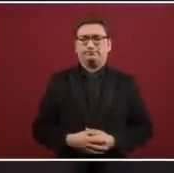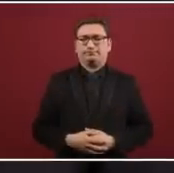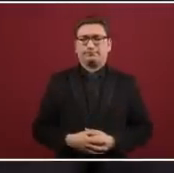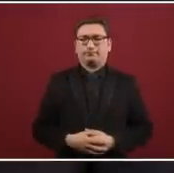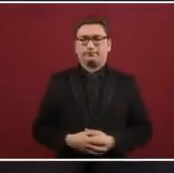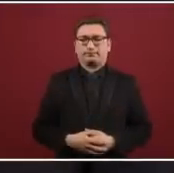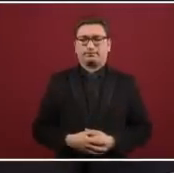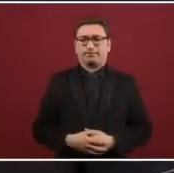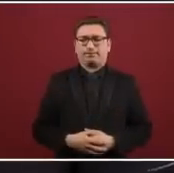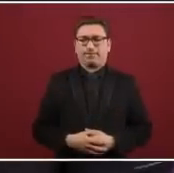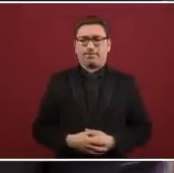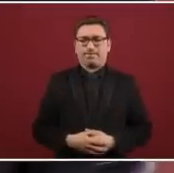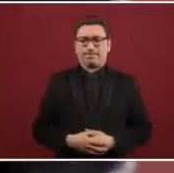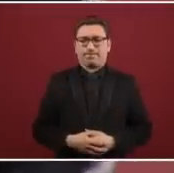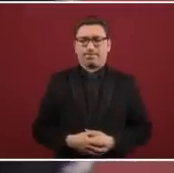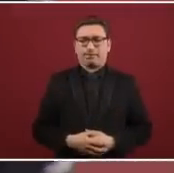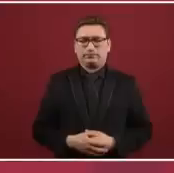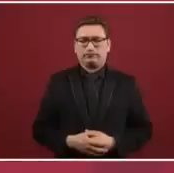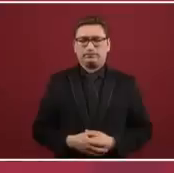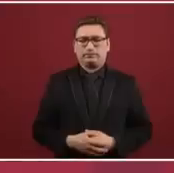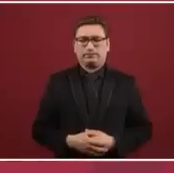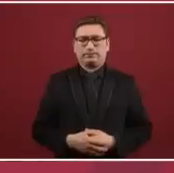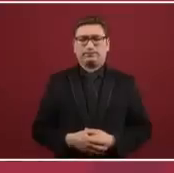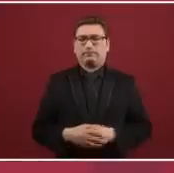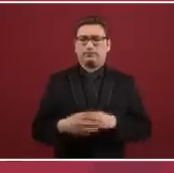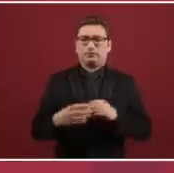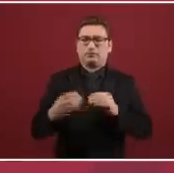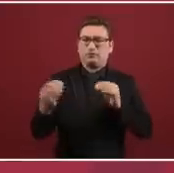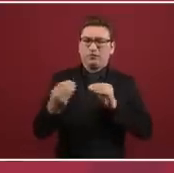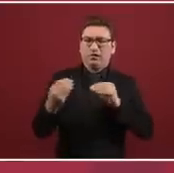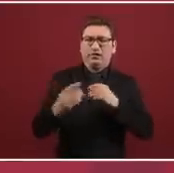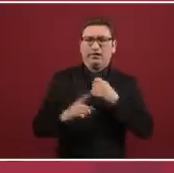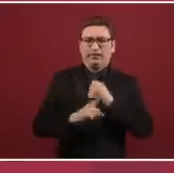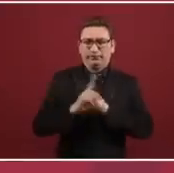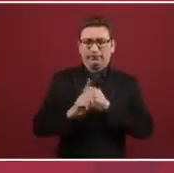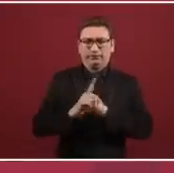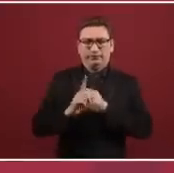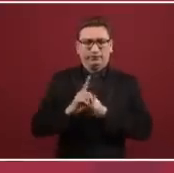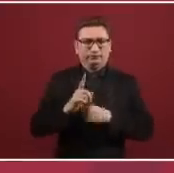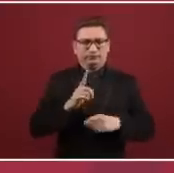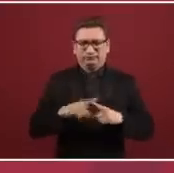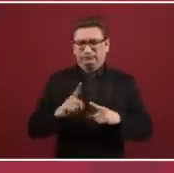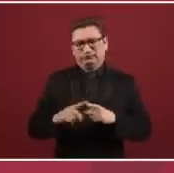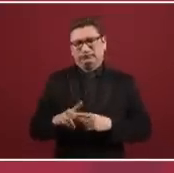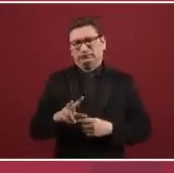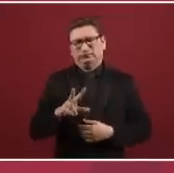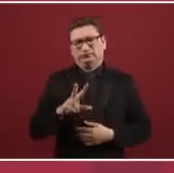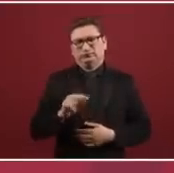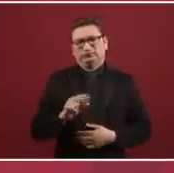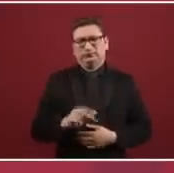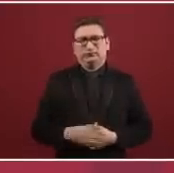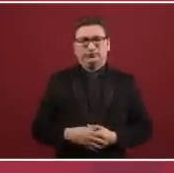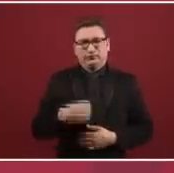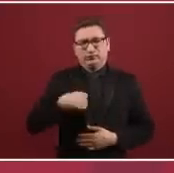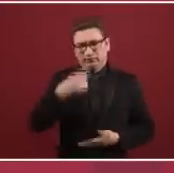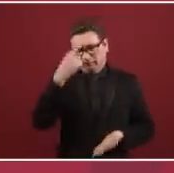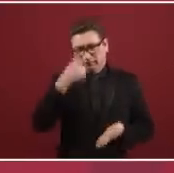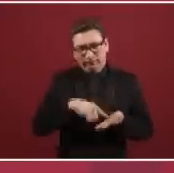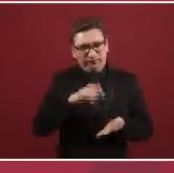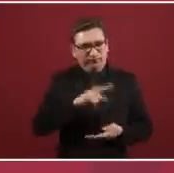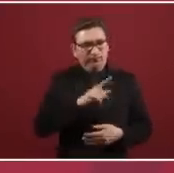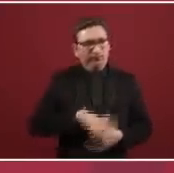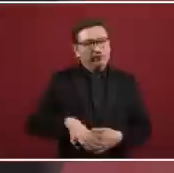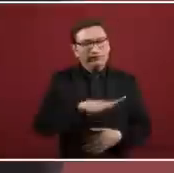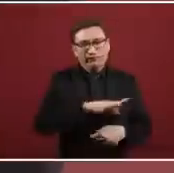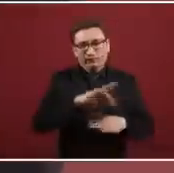no se generen conflictos, y yo creo que a todos los mexicanos